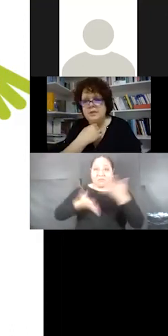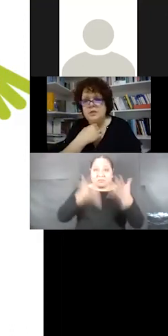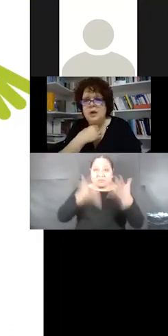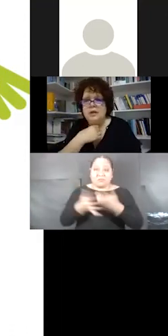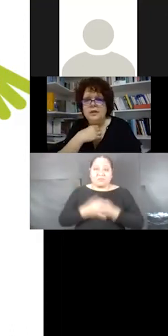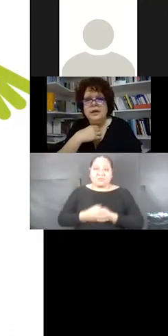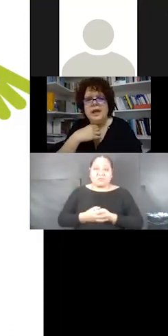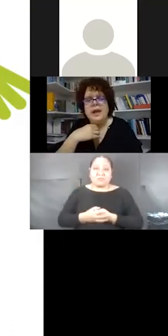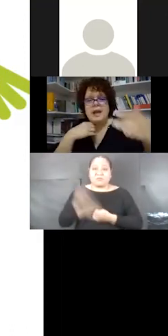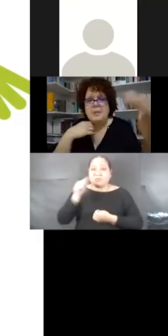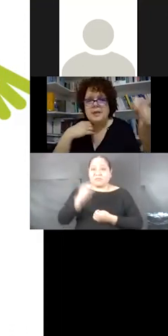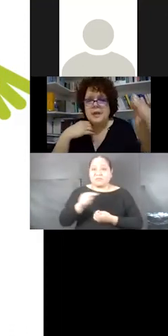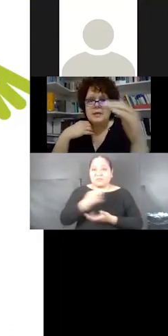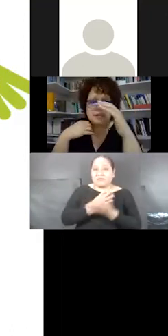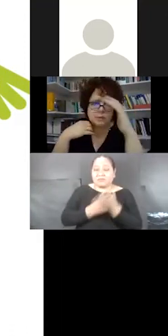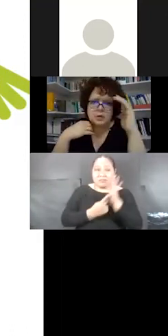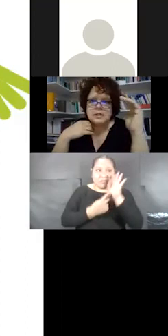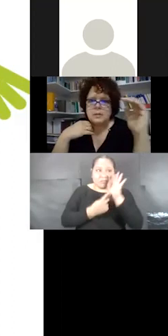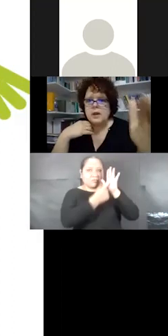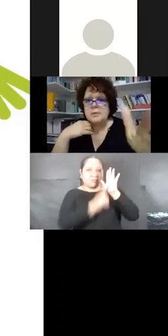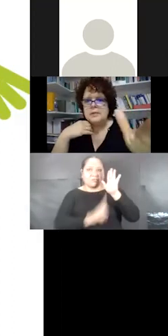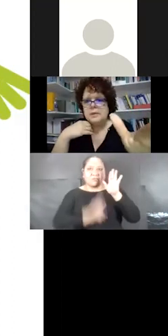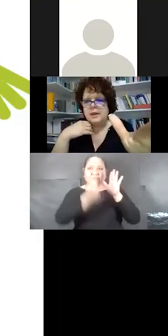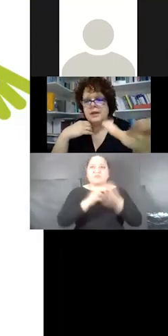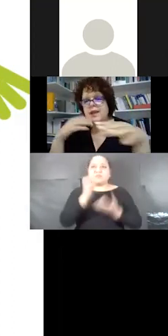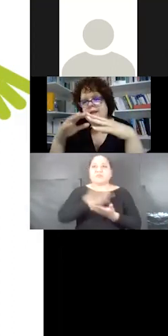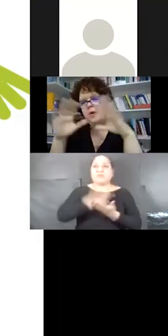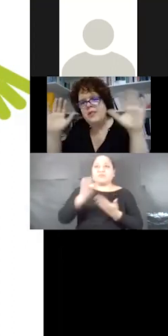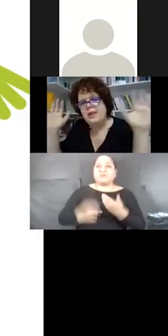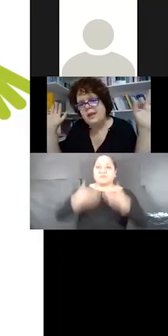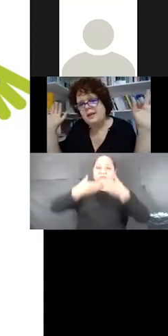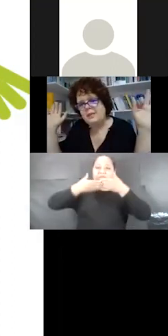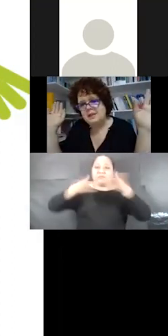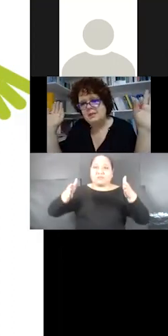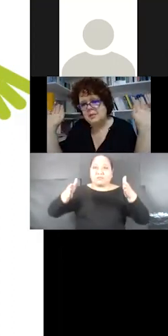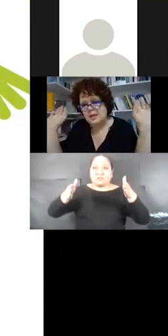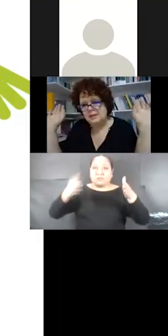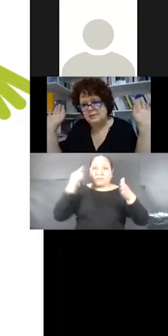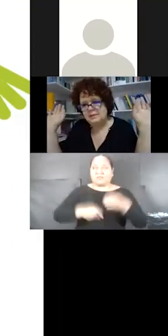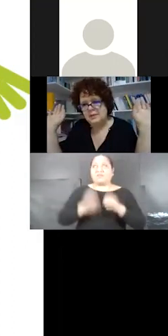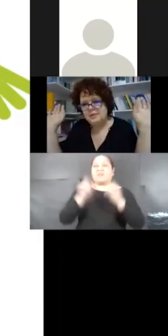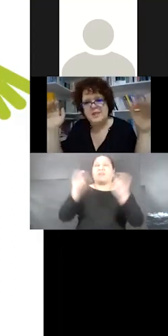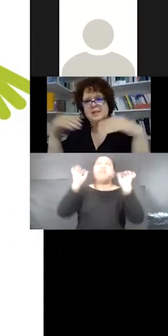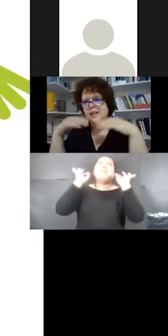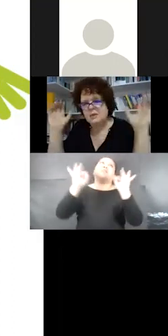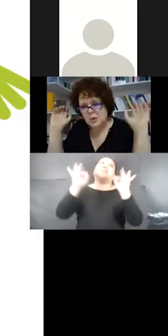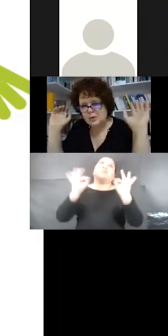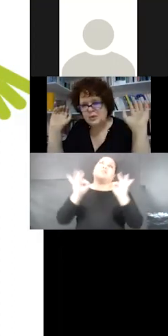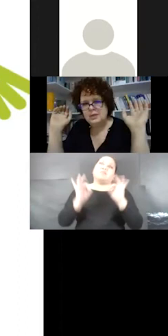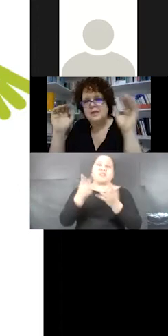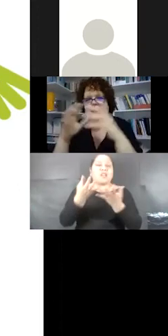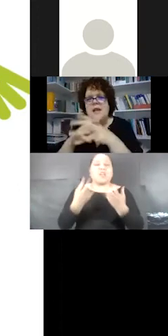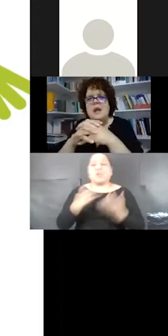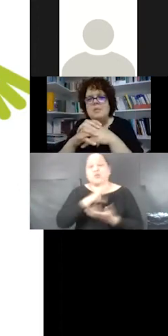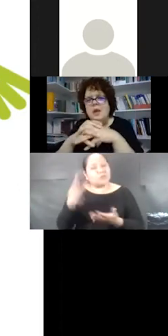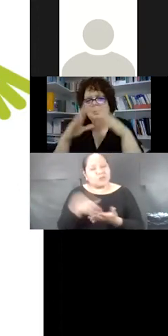parte visual, ¿no? En la parte de arriba tenemos lo que es el programa Sin Barreras, que es lo ideal, el máximo mundial, ¿no? Si así queremos todos,